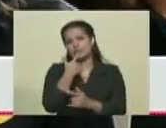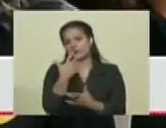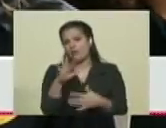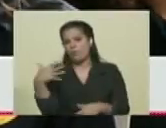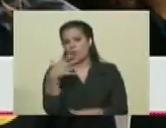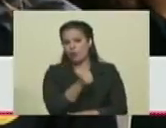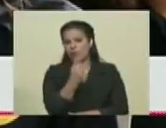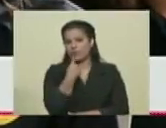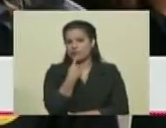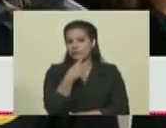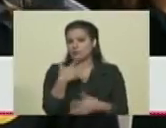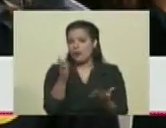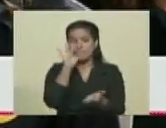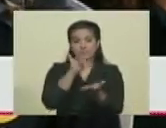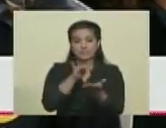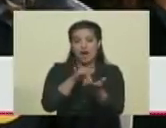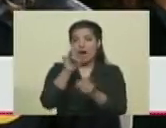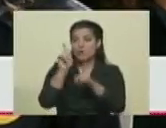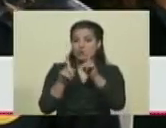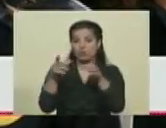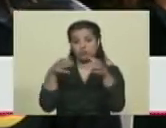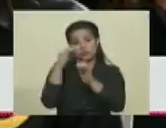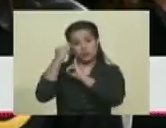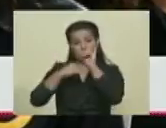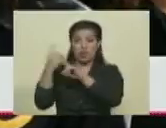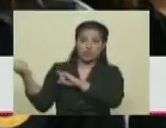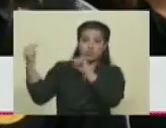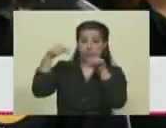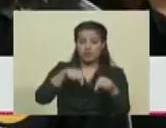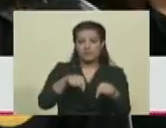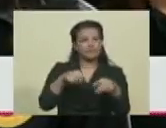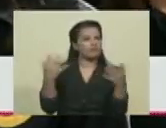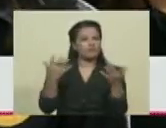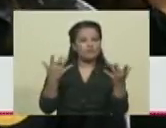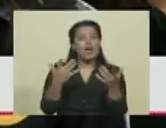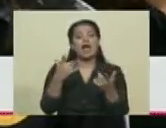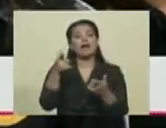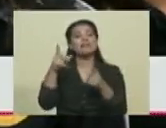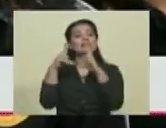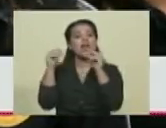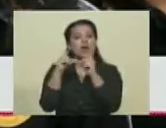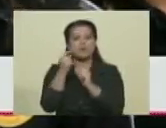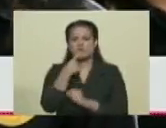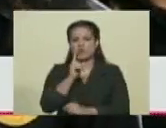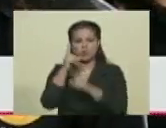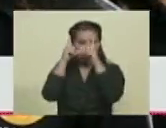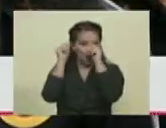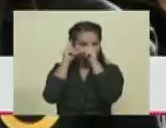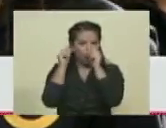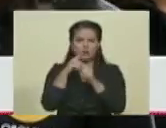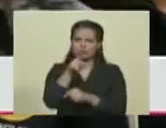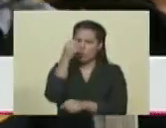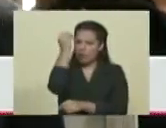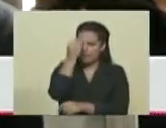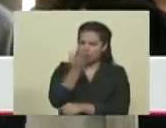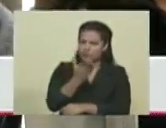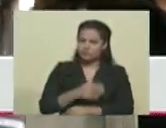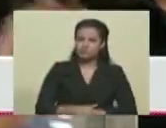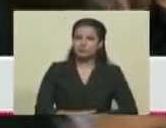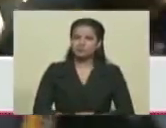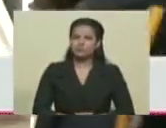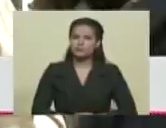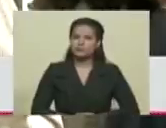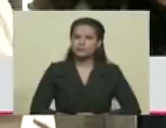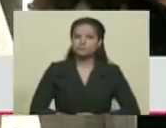cuestionaron la presencia de acompañantes internacionales, especialmente de Nicaragua. Me gustaría conocer su opinión al respecto. Bueno,